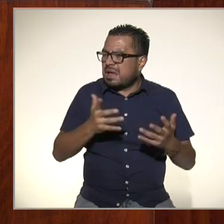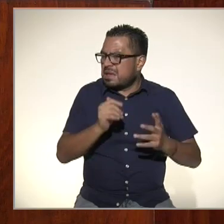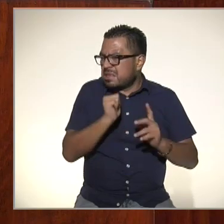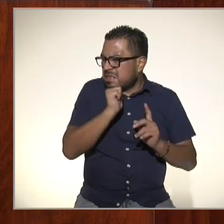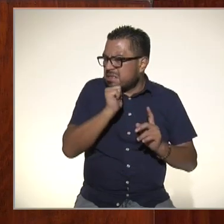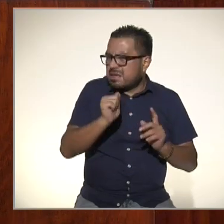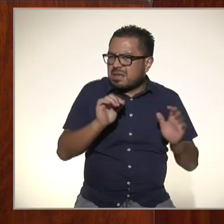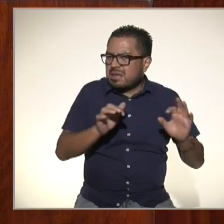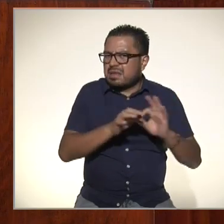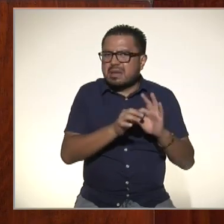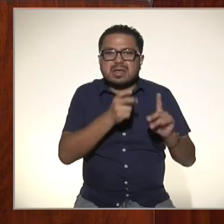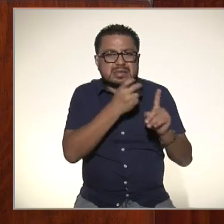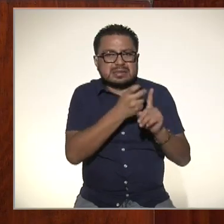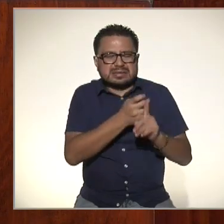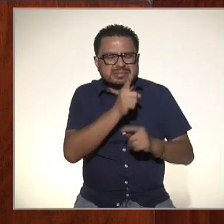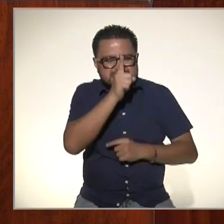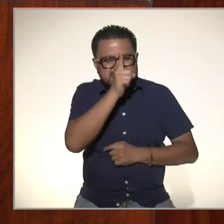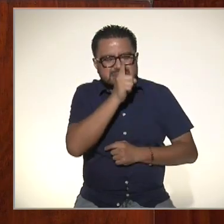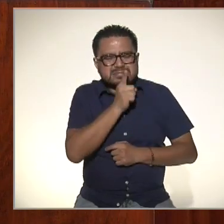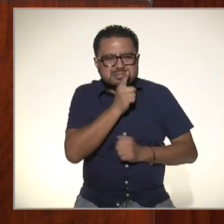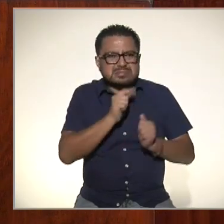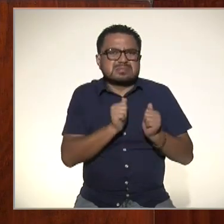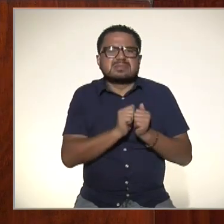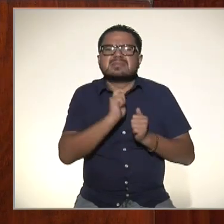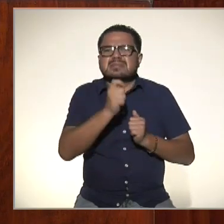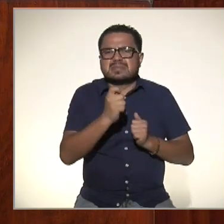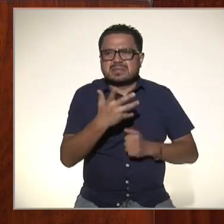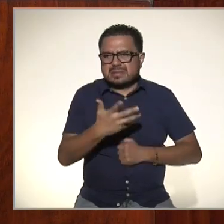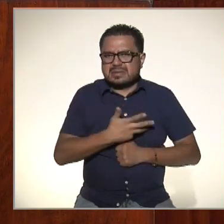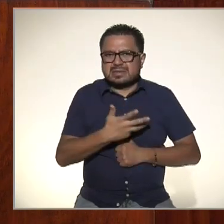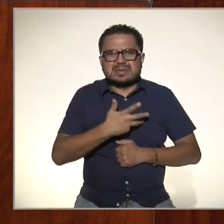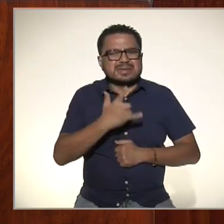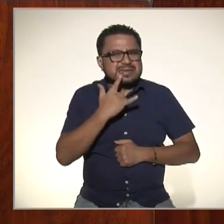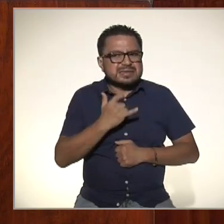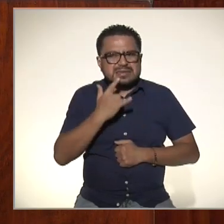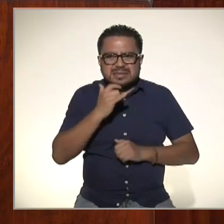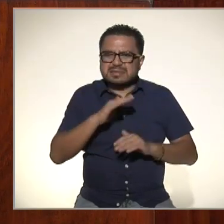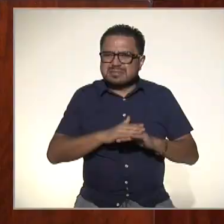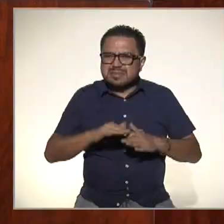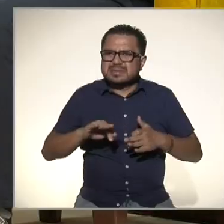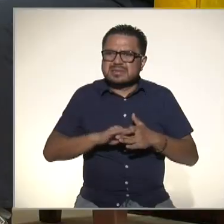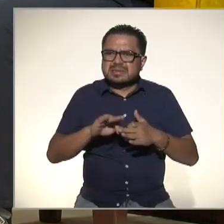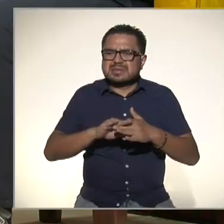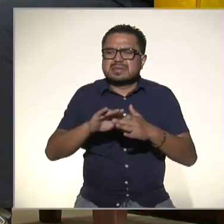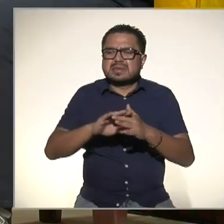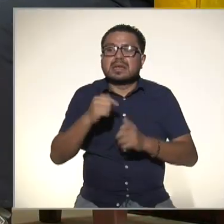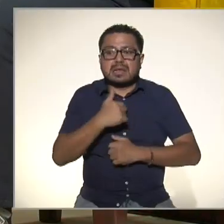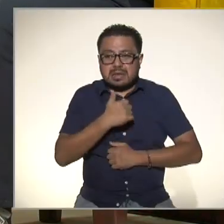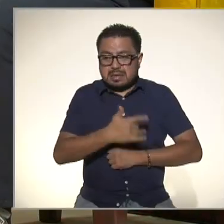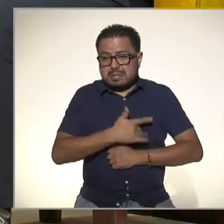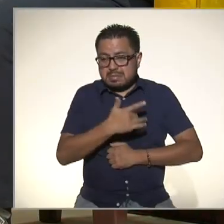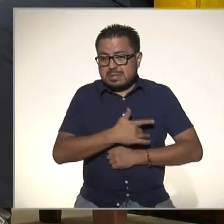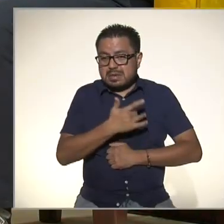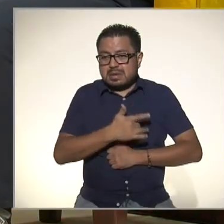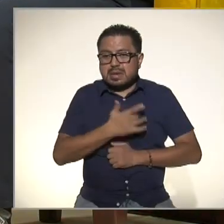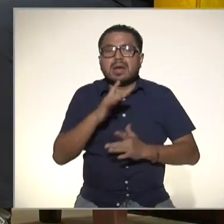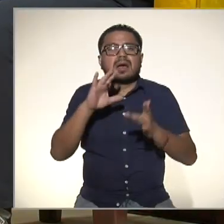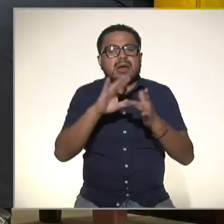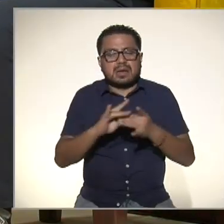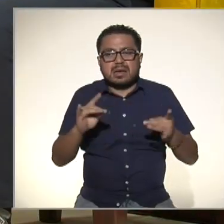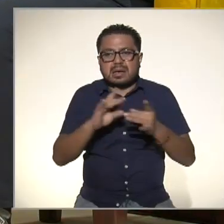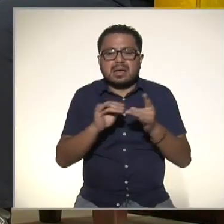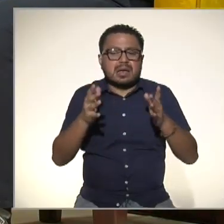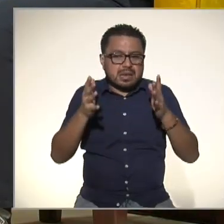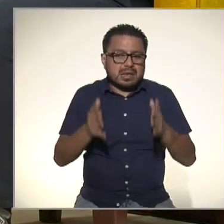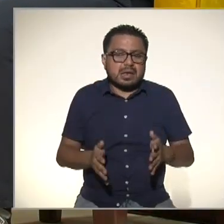respecto. Y ese también es uno de los mitos con los que tenemos que luchar constantemente, ¿no? Me parece que en primer lugar ya hablamos un poco